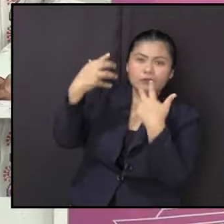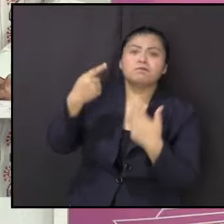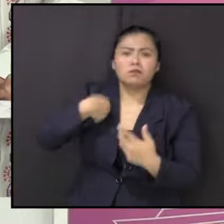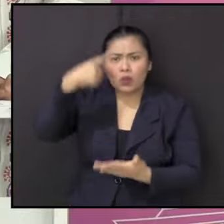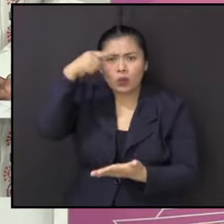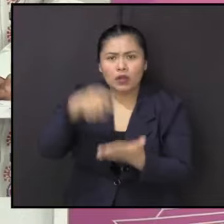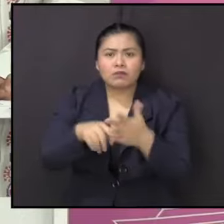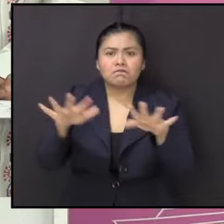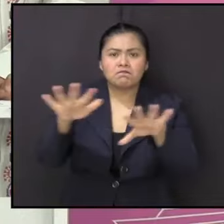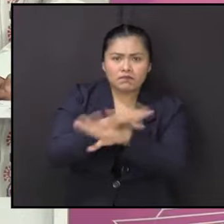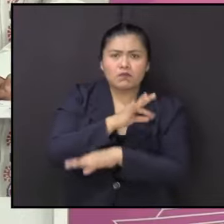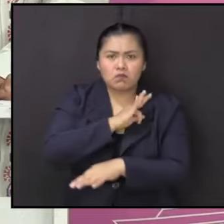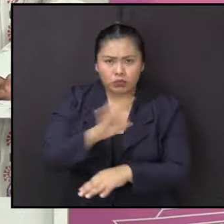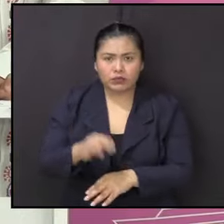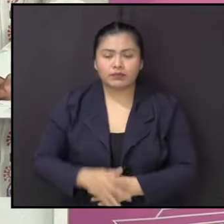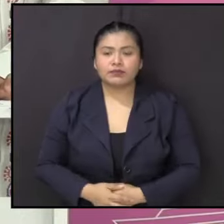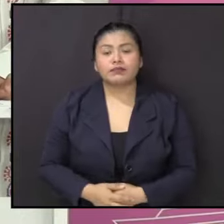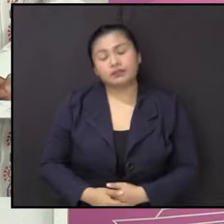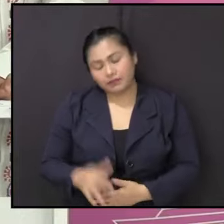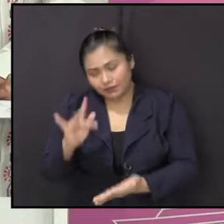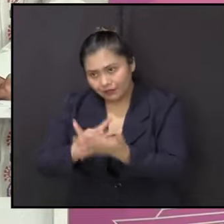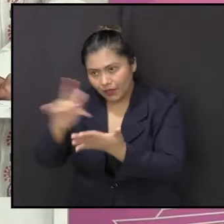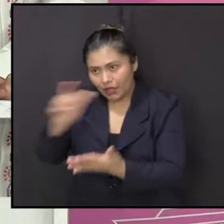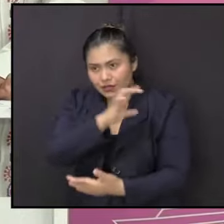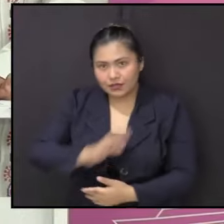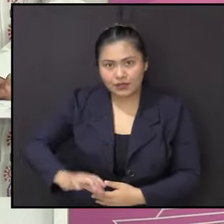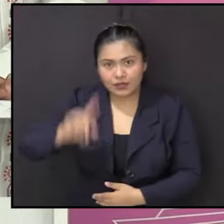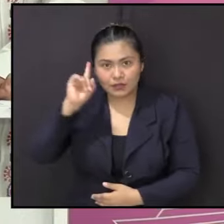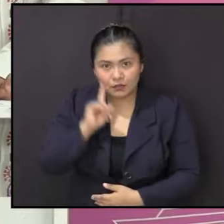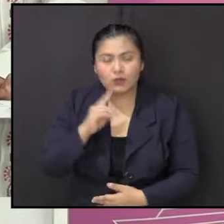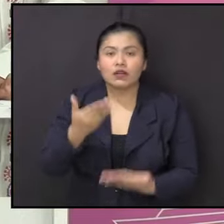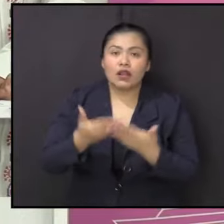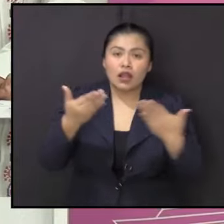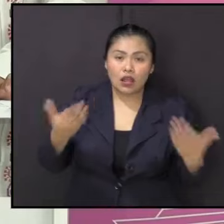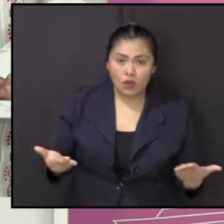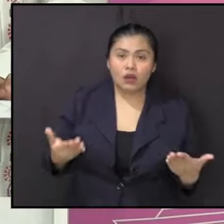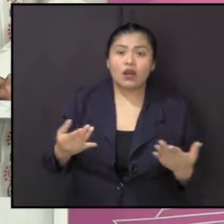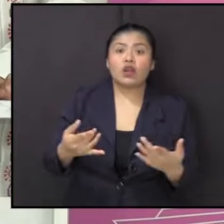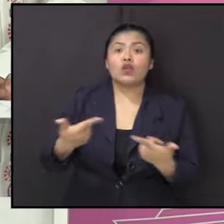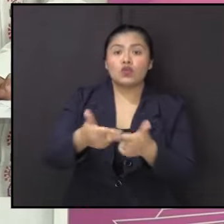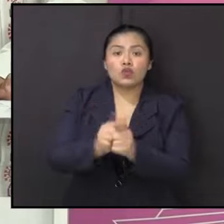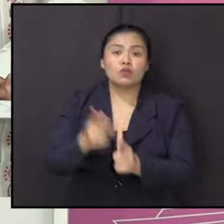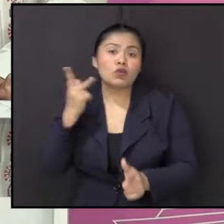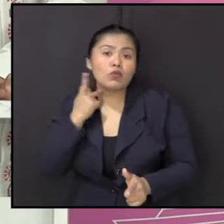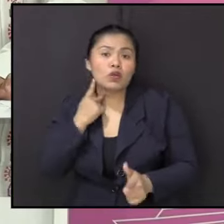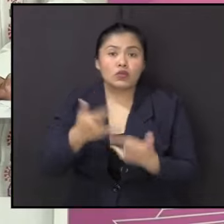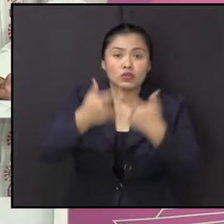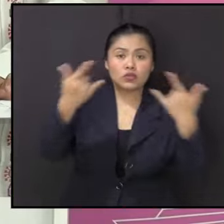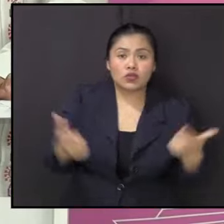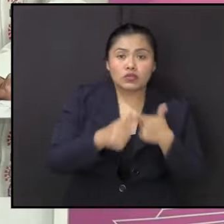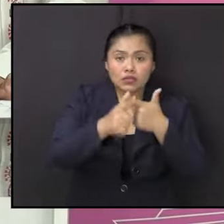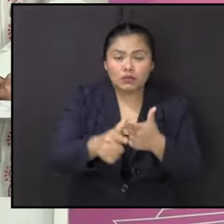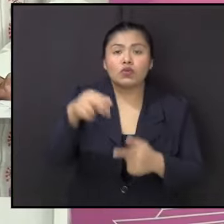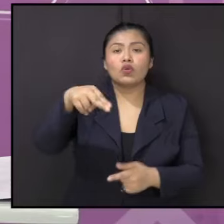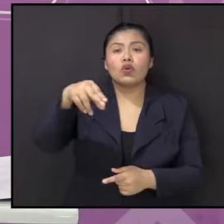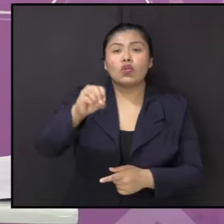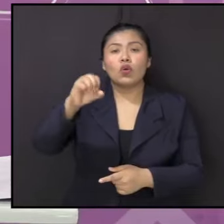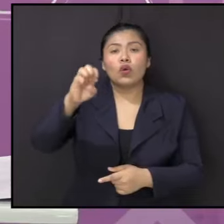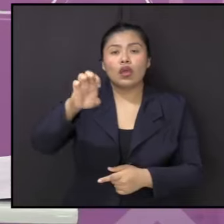cambiar. Gracias, candidata. Ahora le toca el turno a la candidata de la coalición Sigamos Haciendo Historia, Naomi Edith Gómez Santos. Adelante,